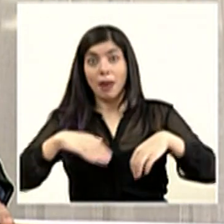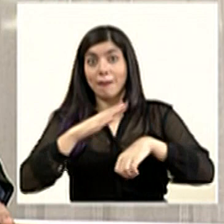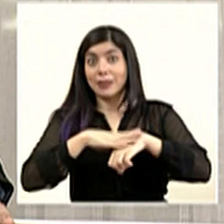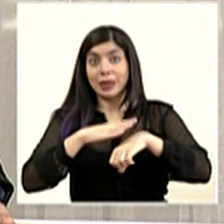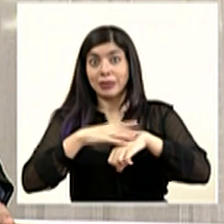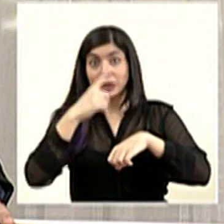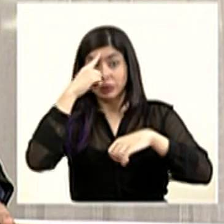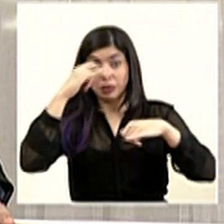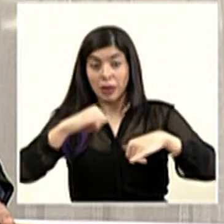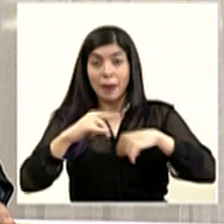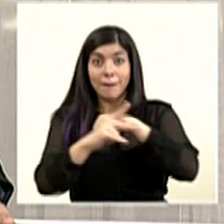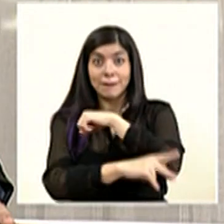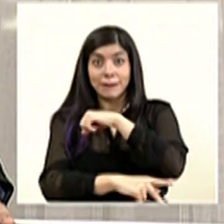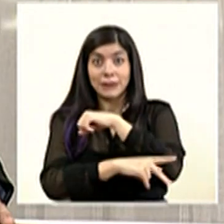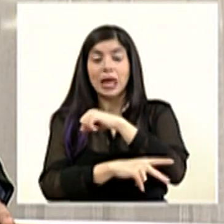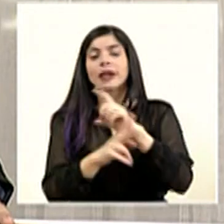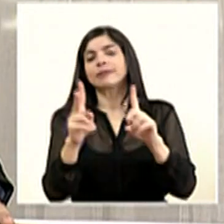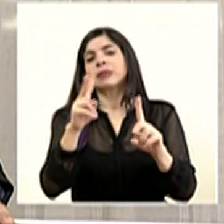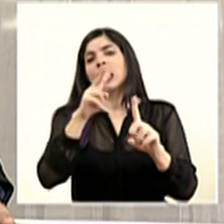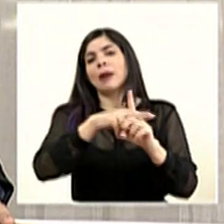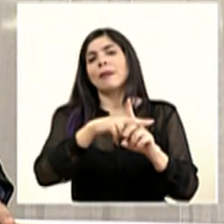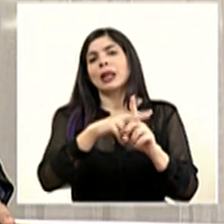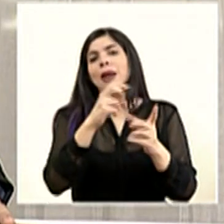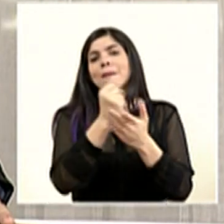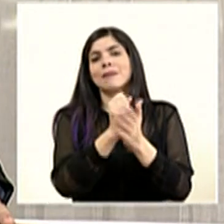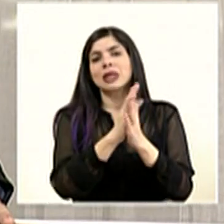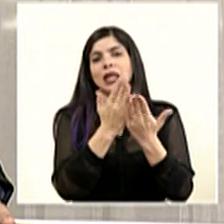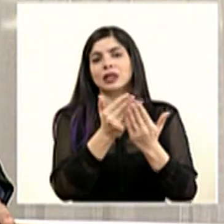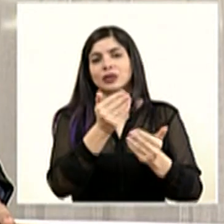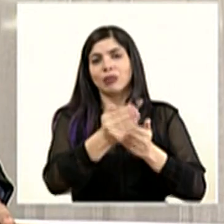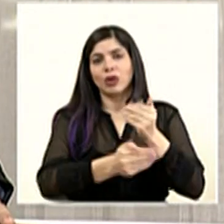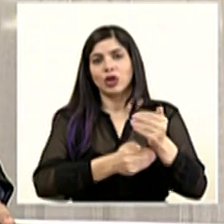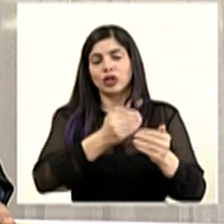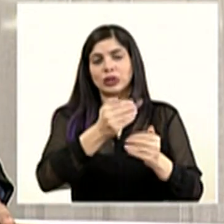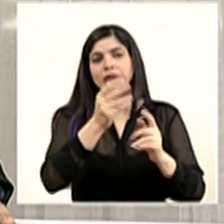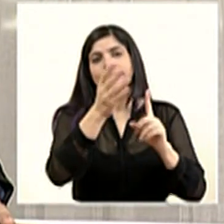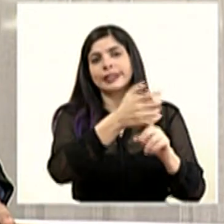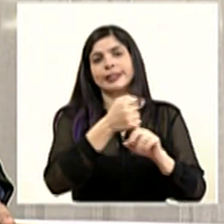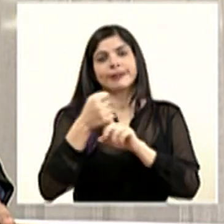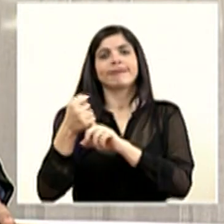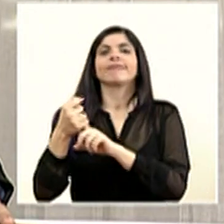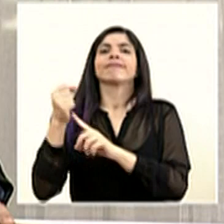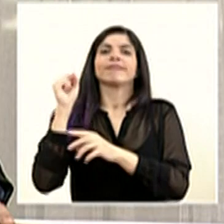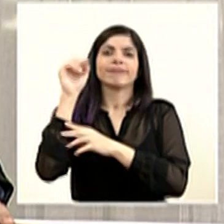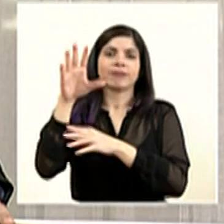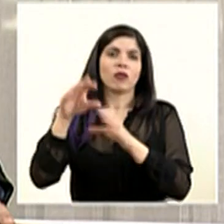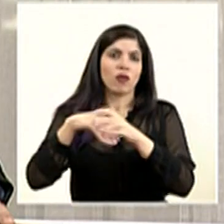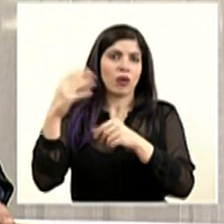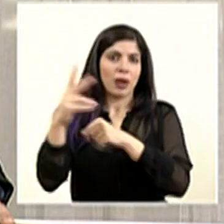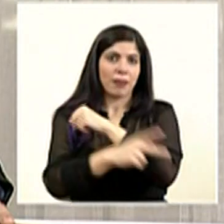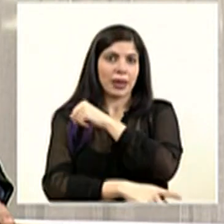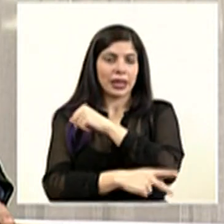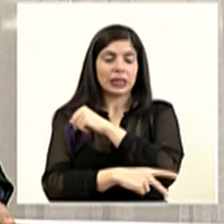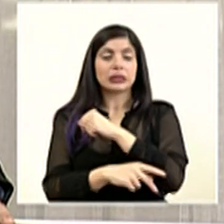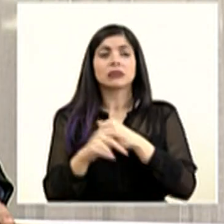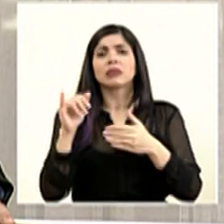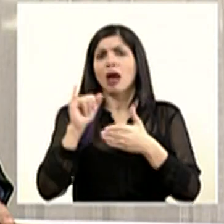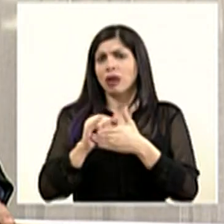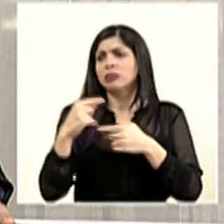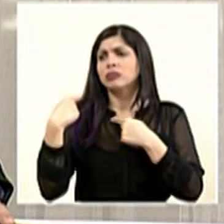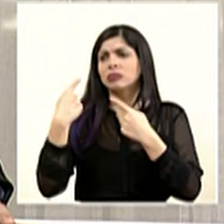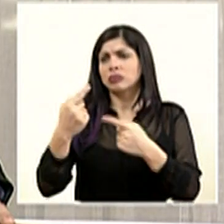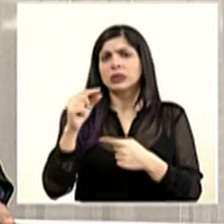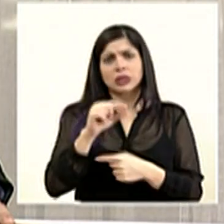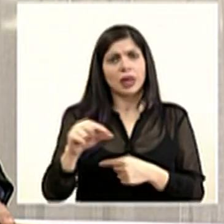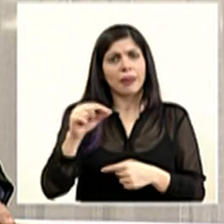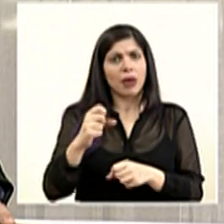país, procede a aplicar el procedimiento migratorio para sacarlos del país, y eso es lo que hemos estado haciendo en estas